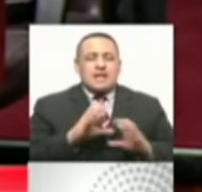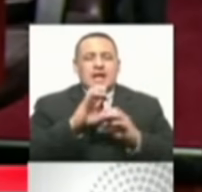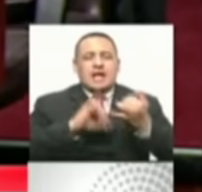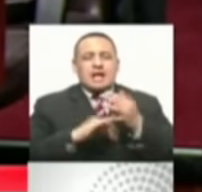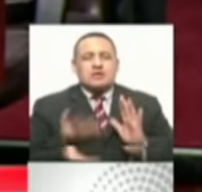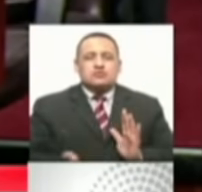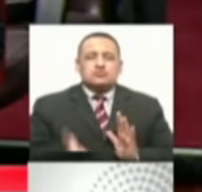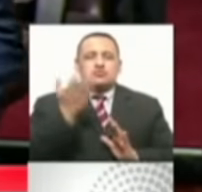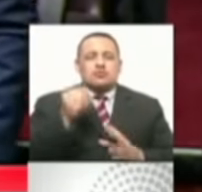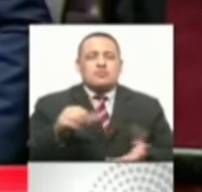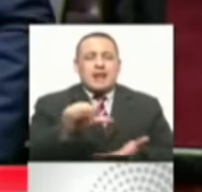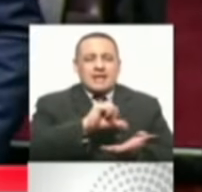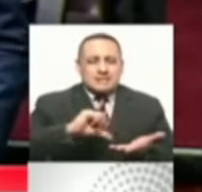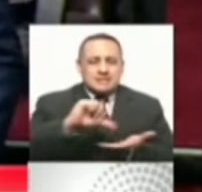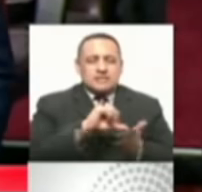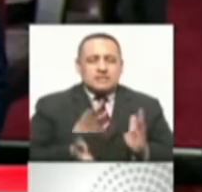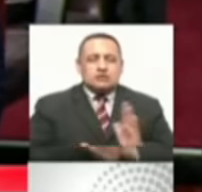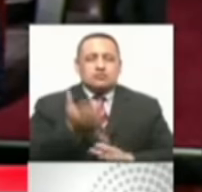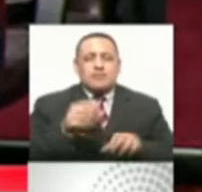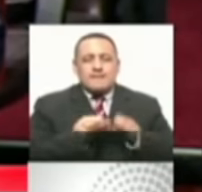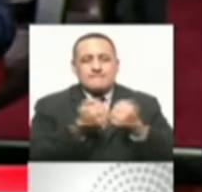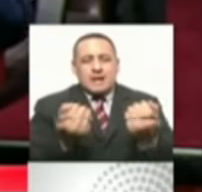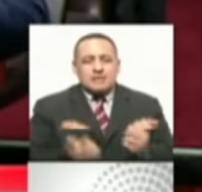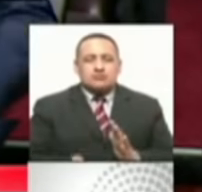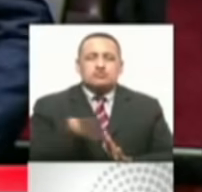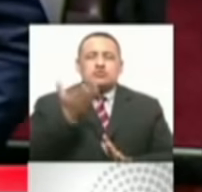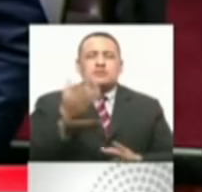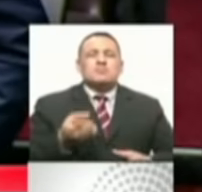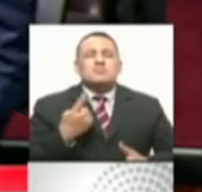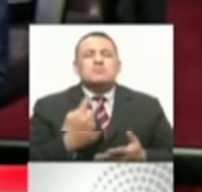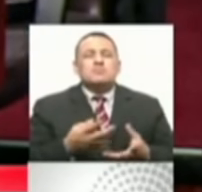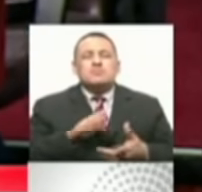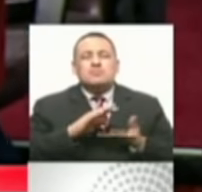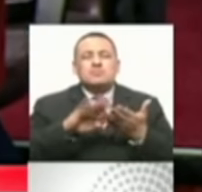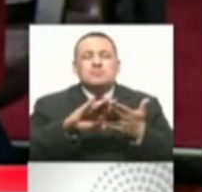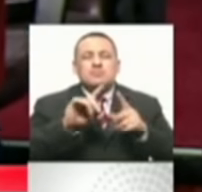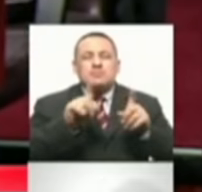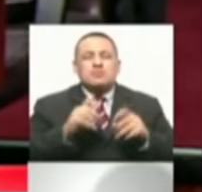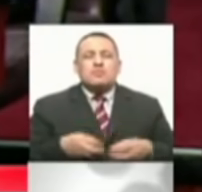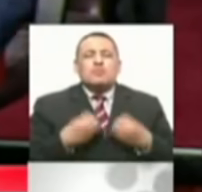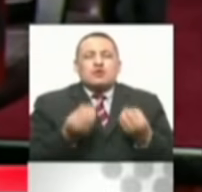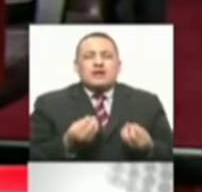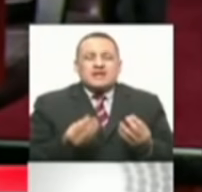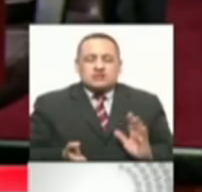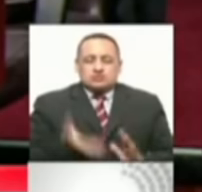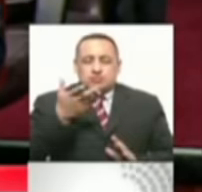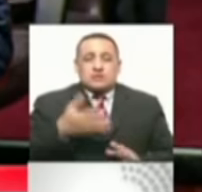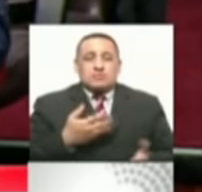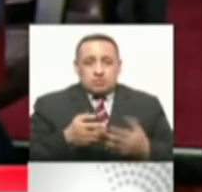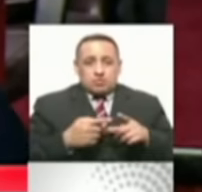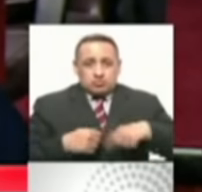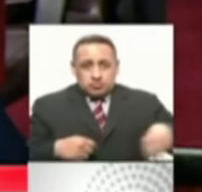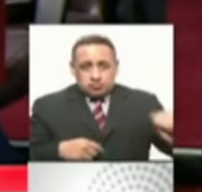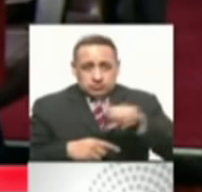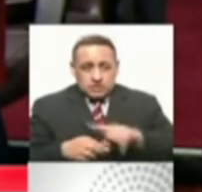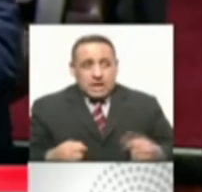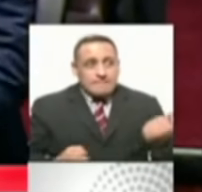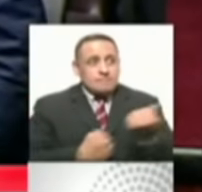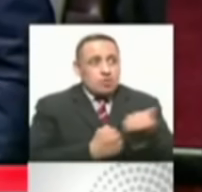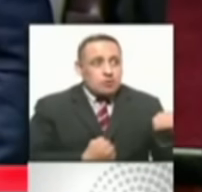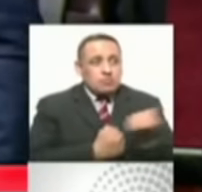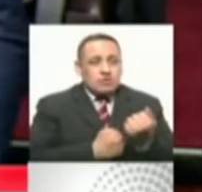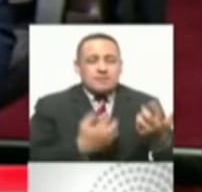señalado. Él lo ha dicho en un de manera pública y seguramente su actuación será en consecuencia a